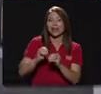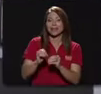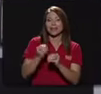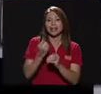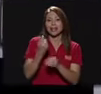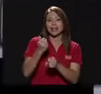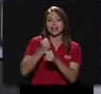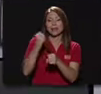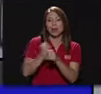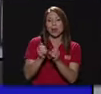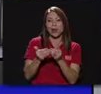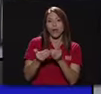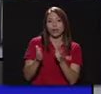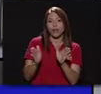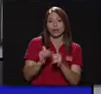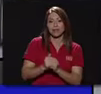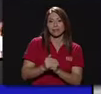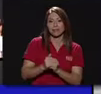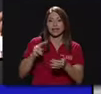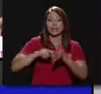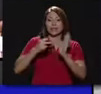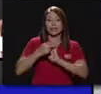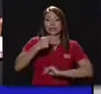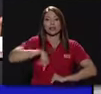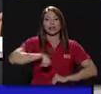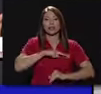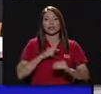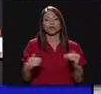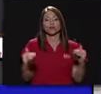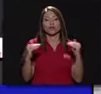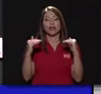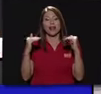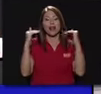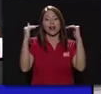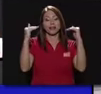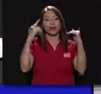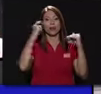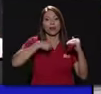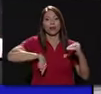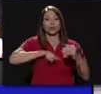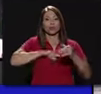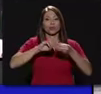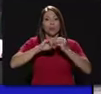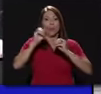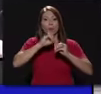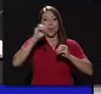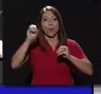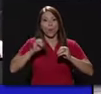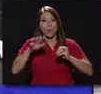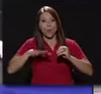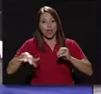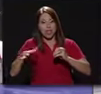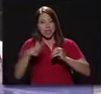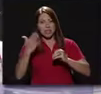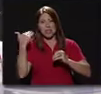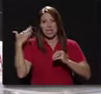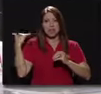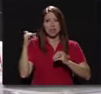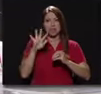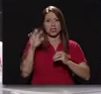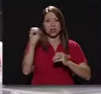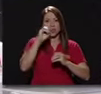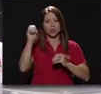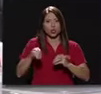abierta. Indica que estamos en un nivel bastante alto para nuestro promedio histórico. Generalmente ha estado en 5%